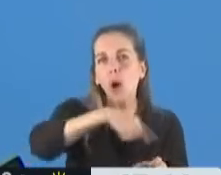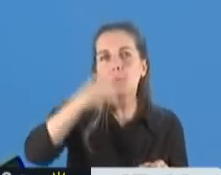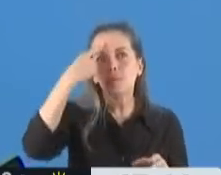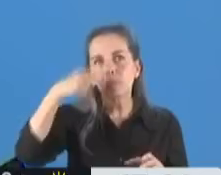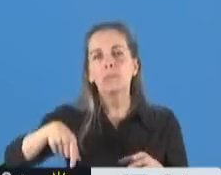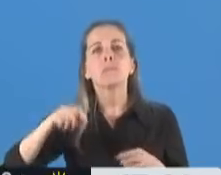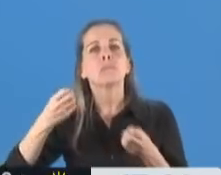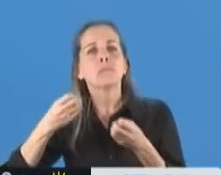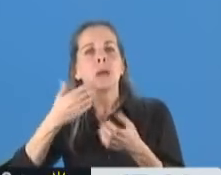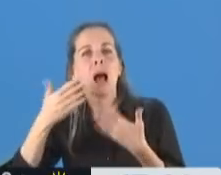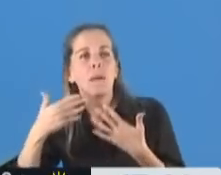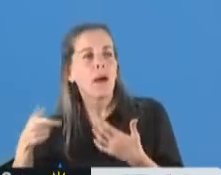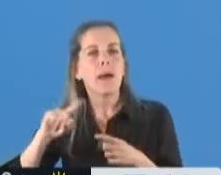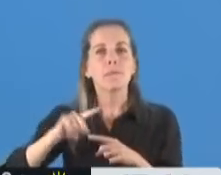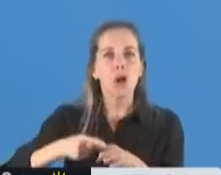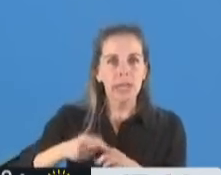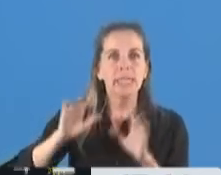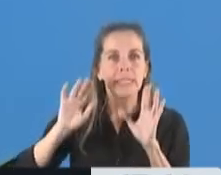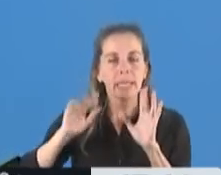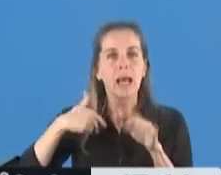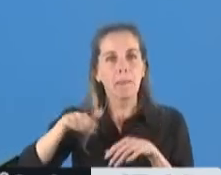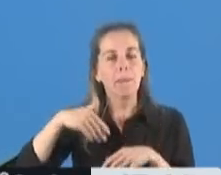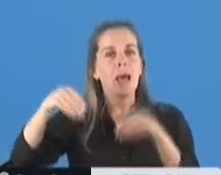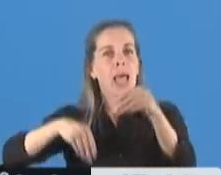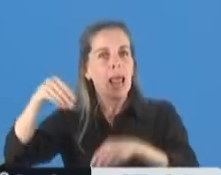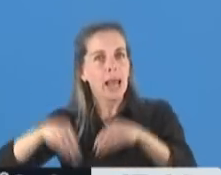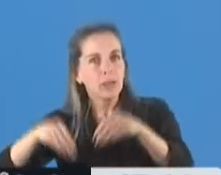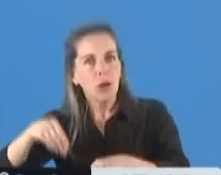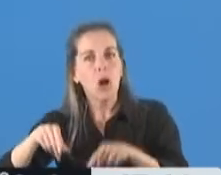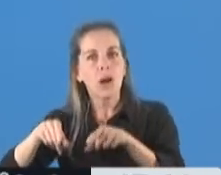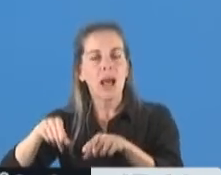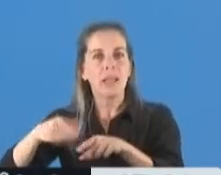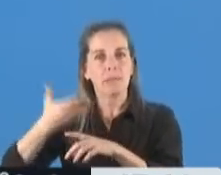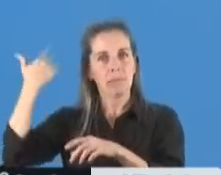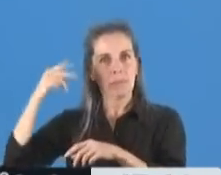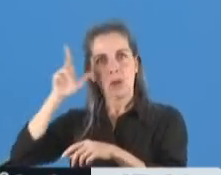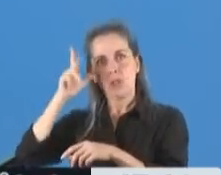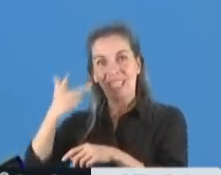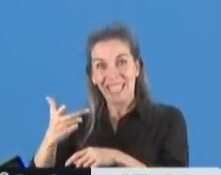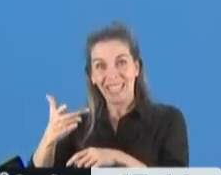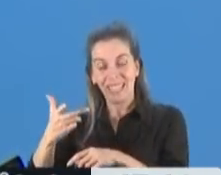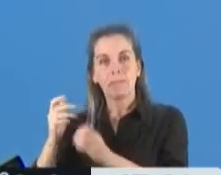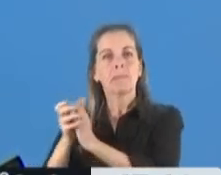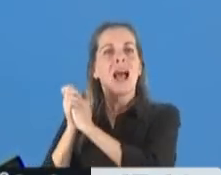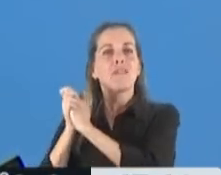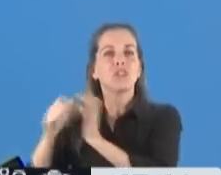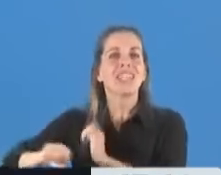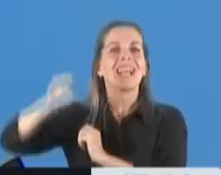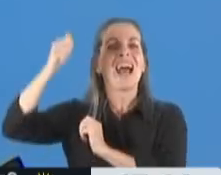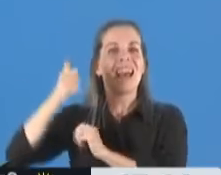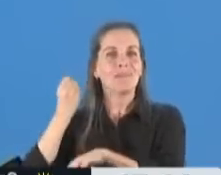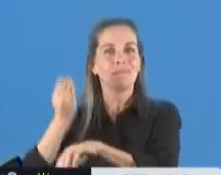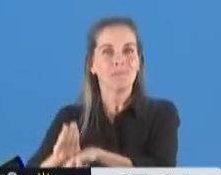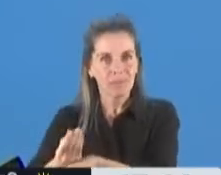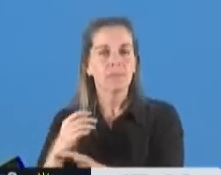todos finalmente vamos a la elección, que gana Raúl Alfonsín, y todos